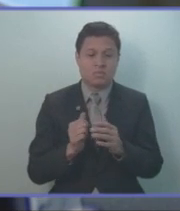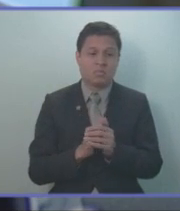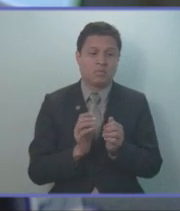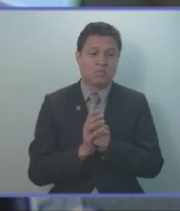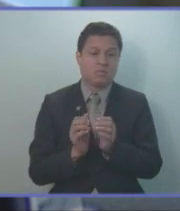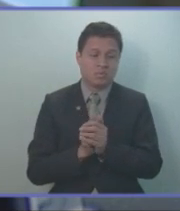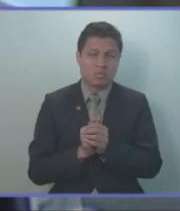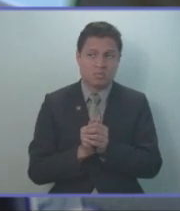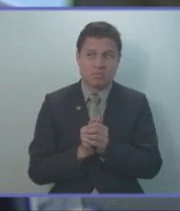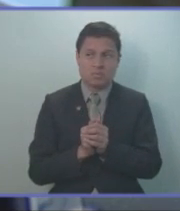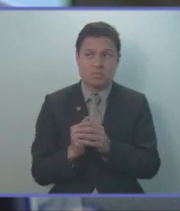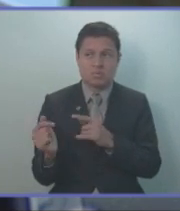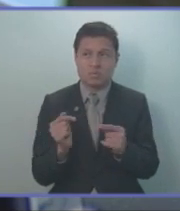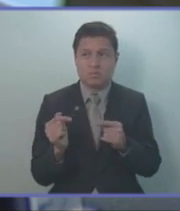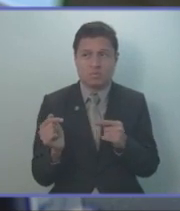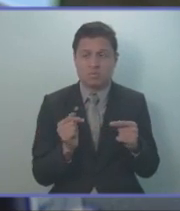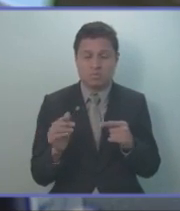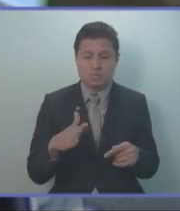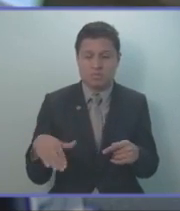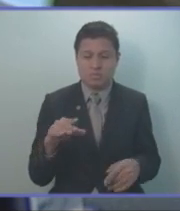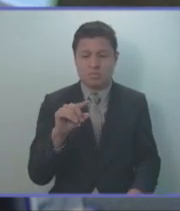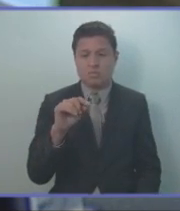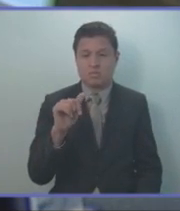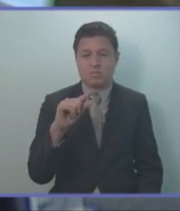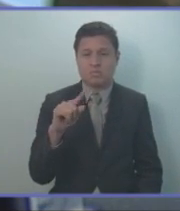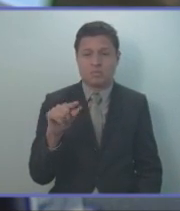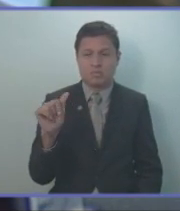conflicto en la Franja de Gaza,